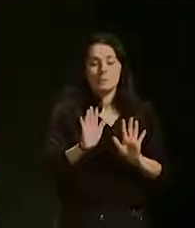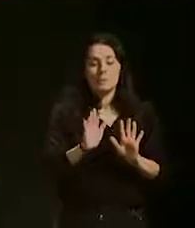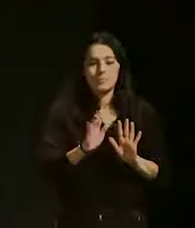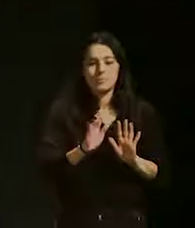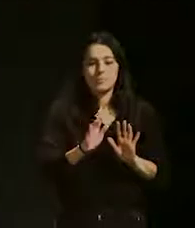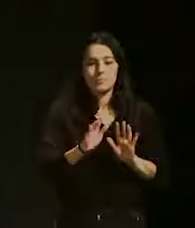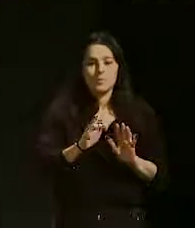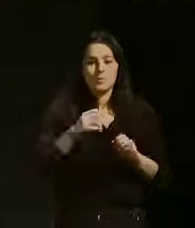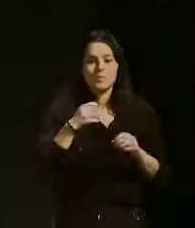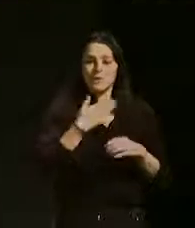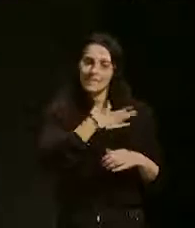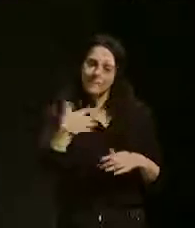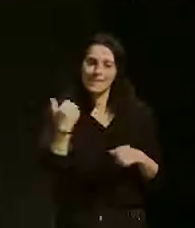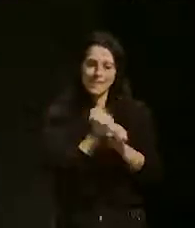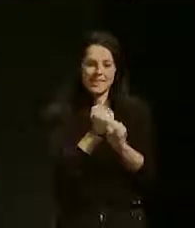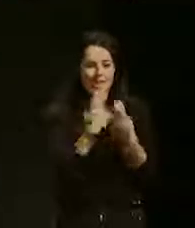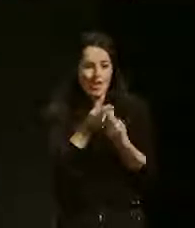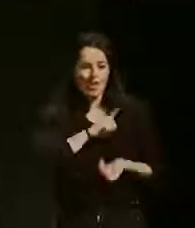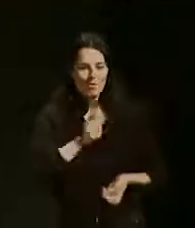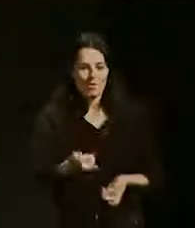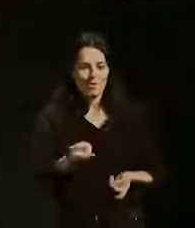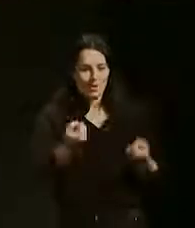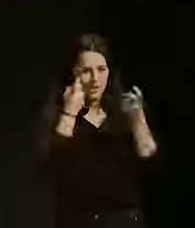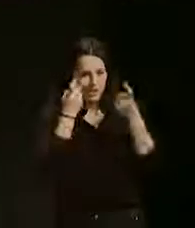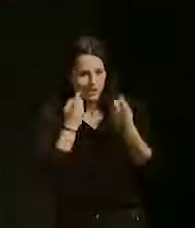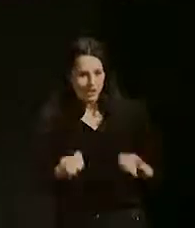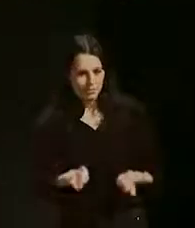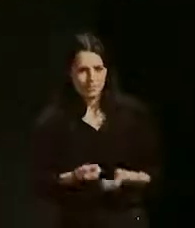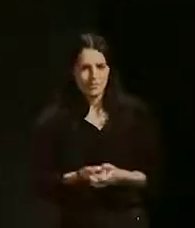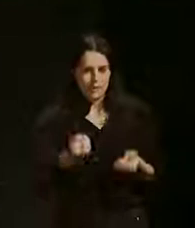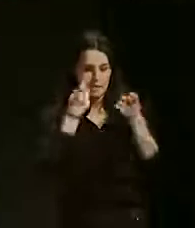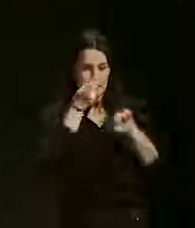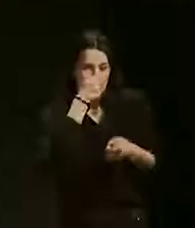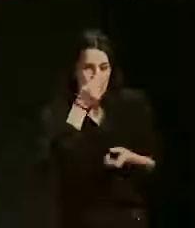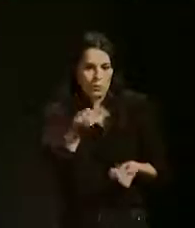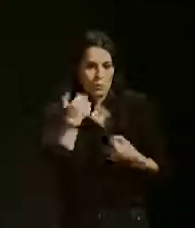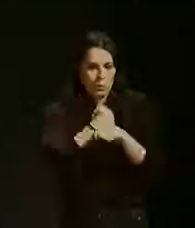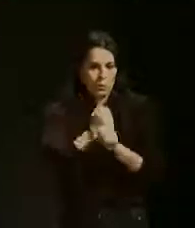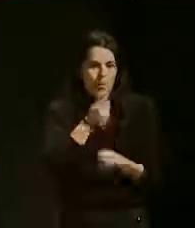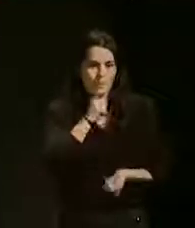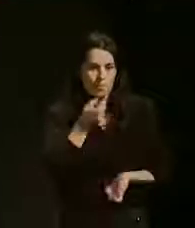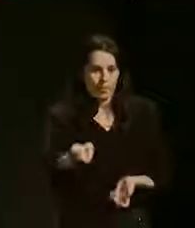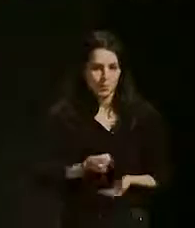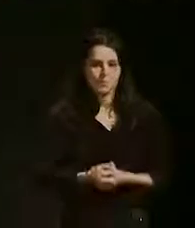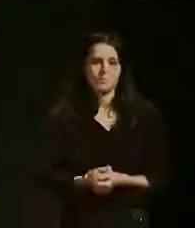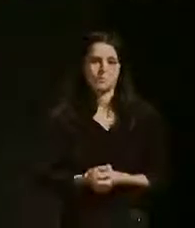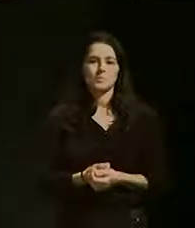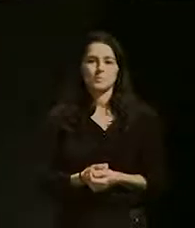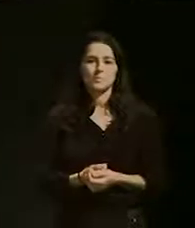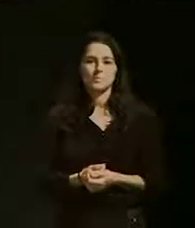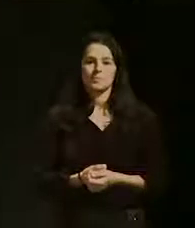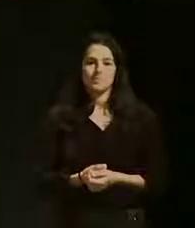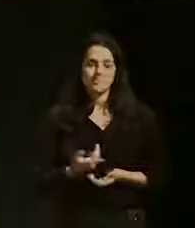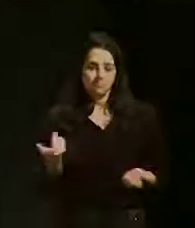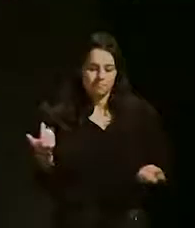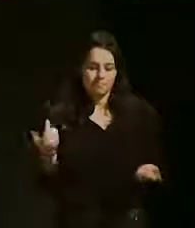y estaba bien trabajar conmigo y enseñarme, enseñarme un poco del trabajo. Y eso